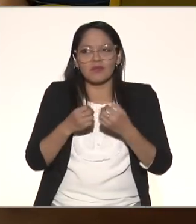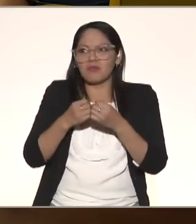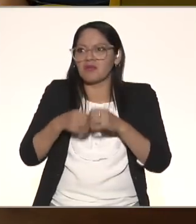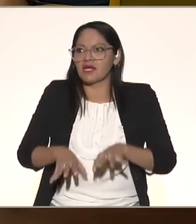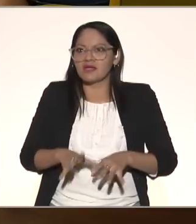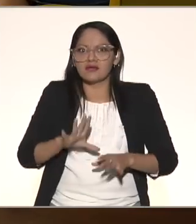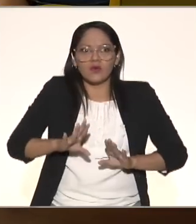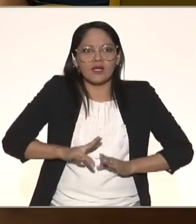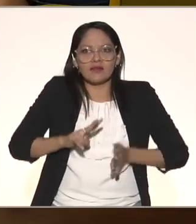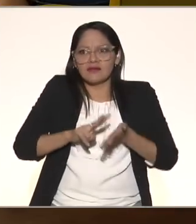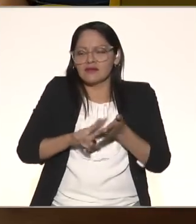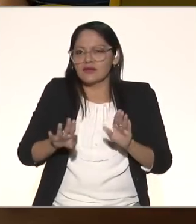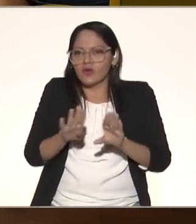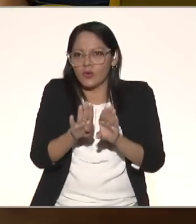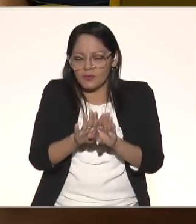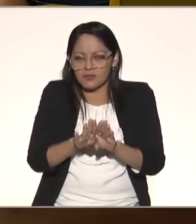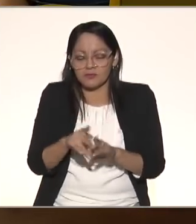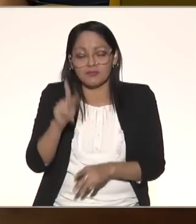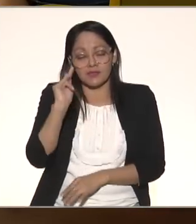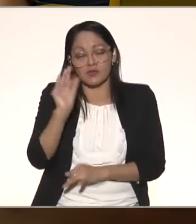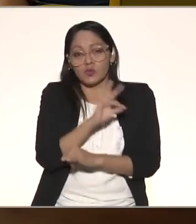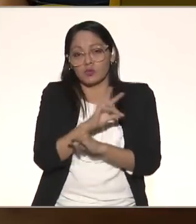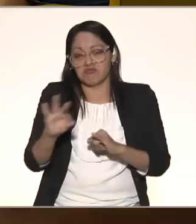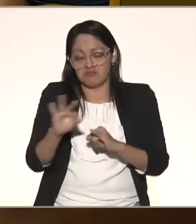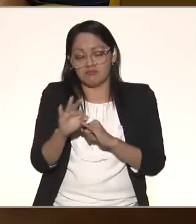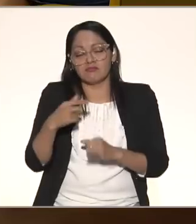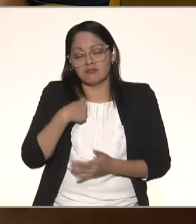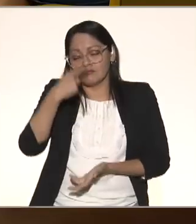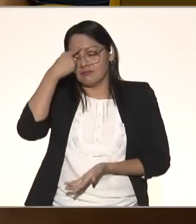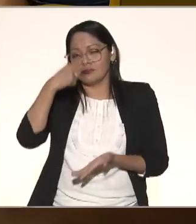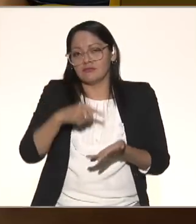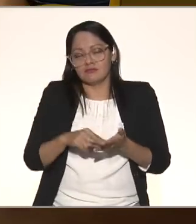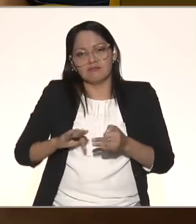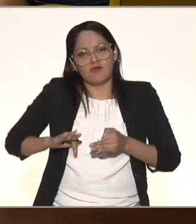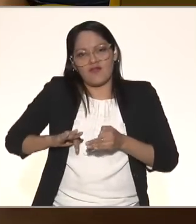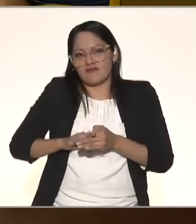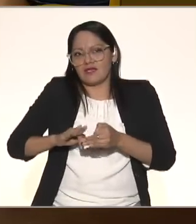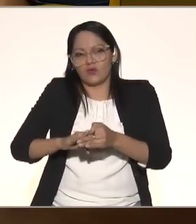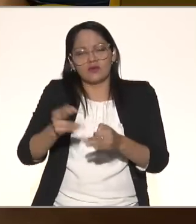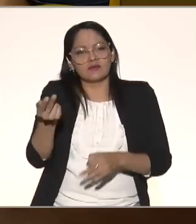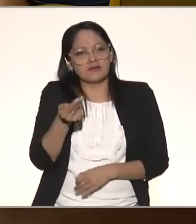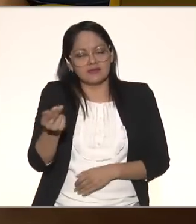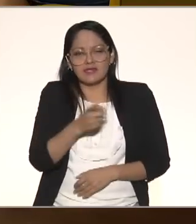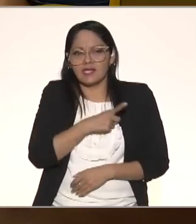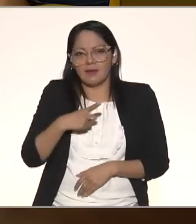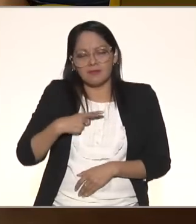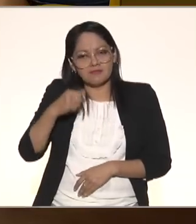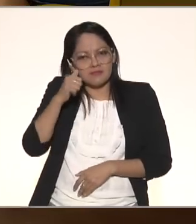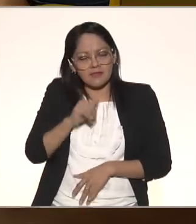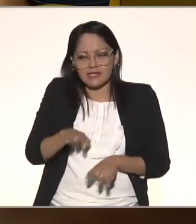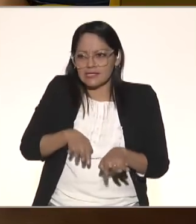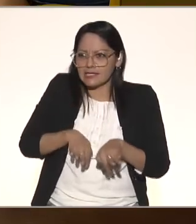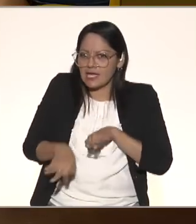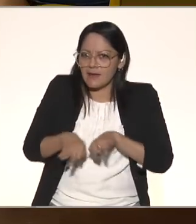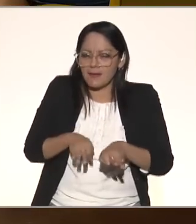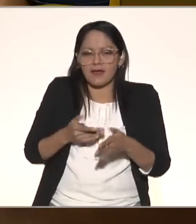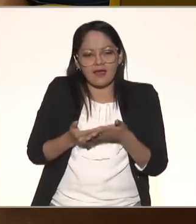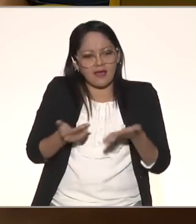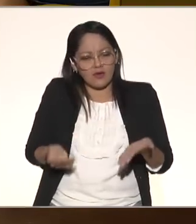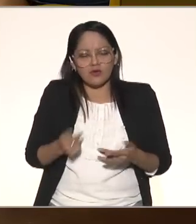adecuada de valores, pero al final del día creo que es un constante, es estar siempre trabajando en el presente. Yo tengo que